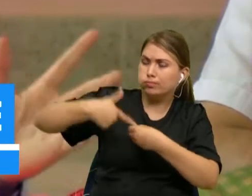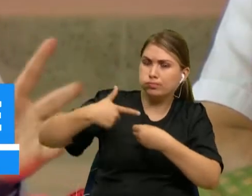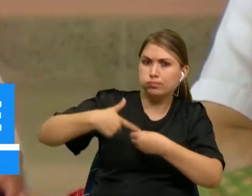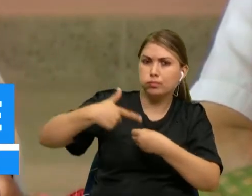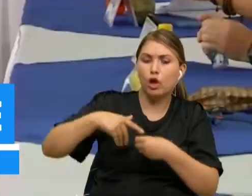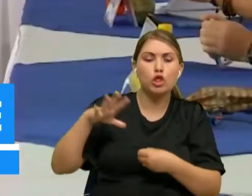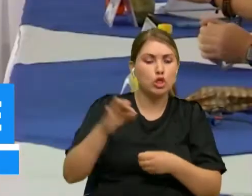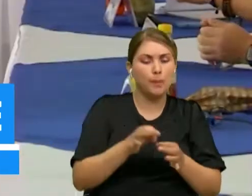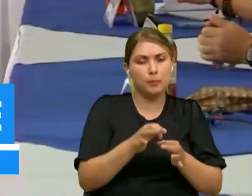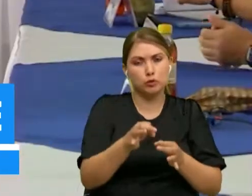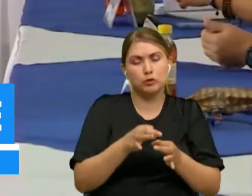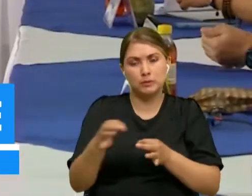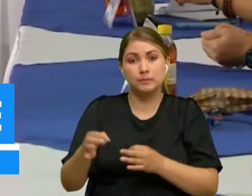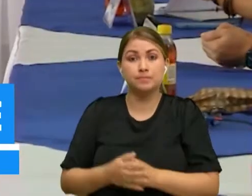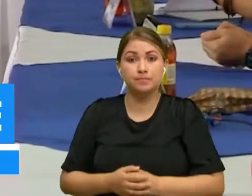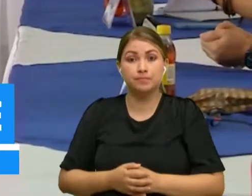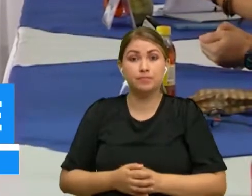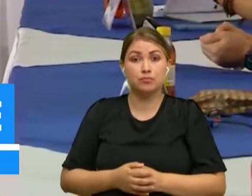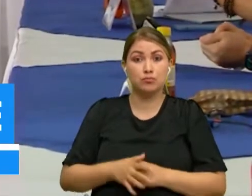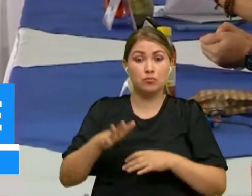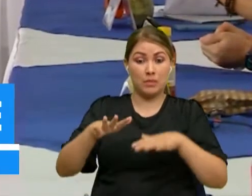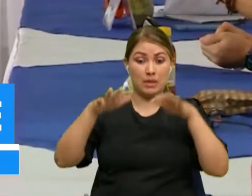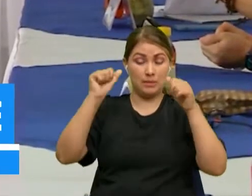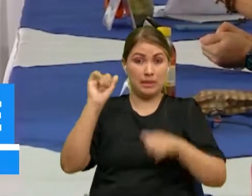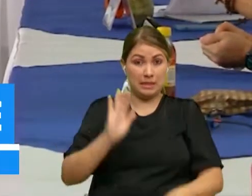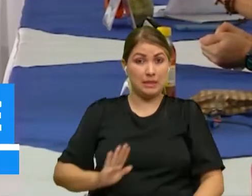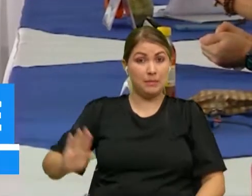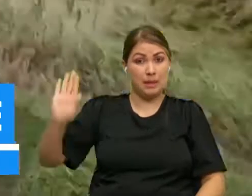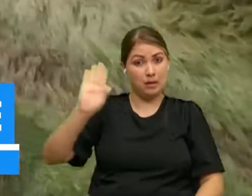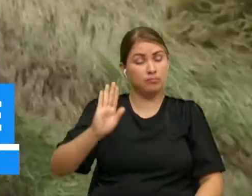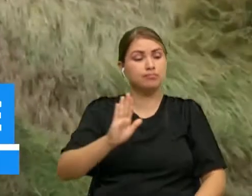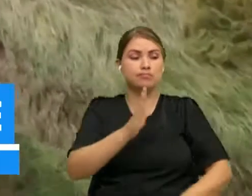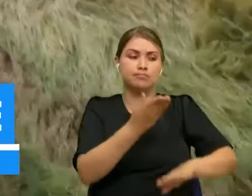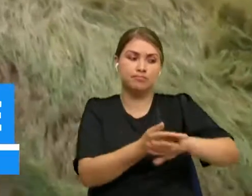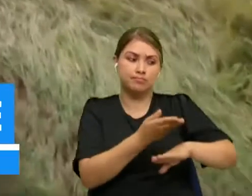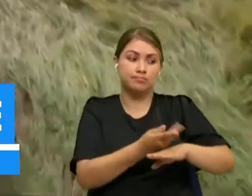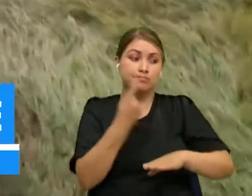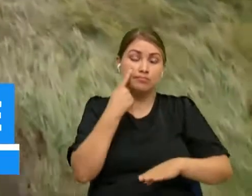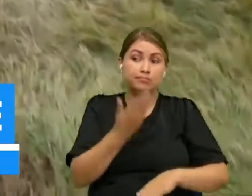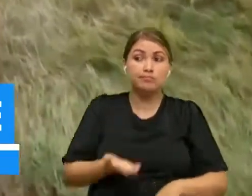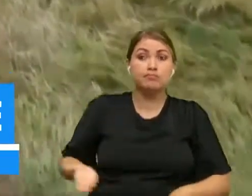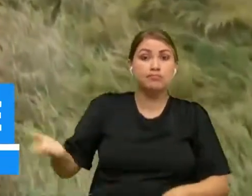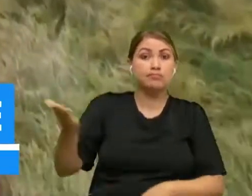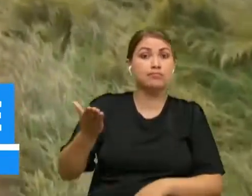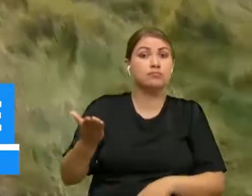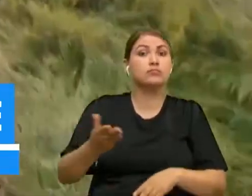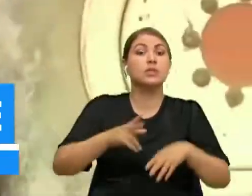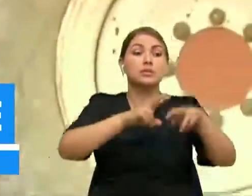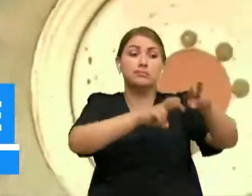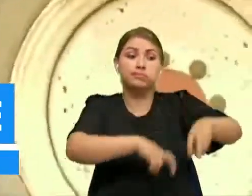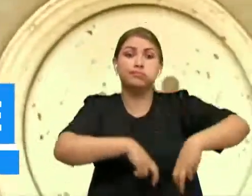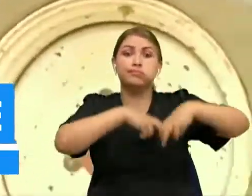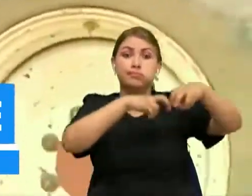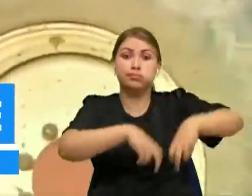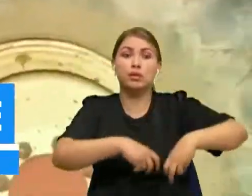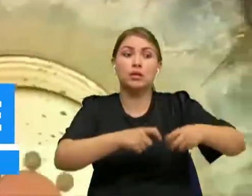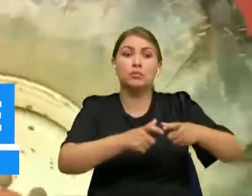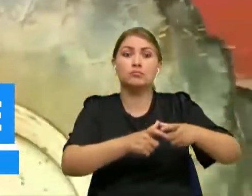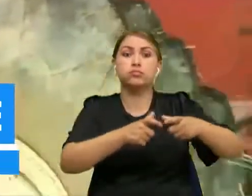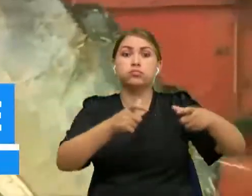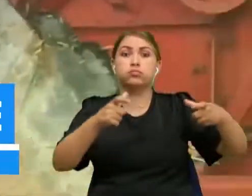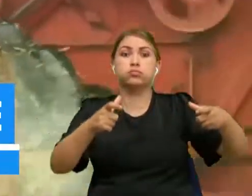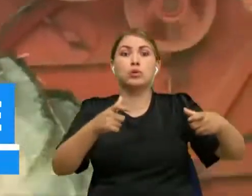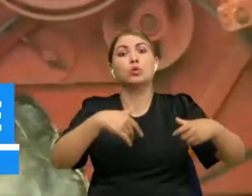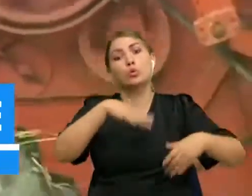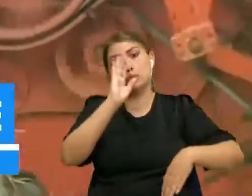todos los municipios. Desde la Asamblea Departamental piden tener en cuenta la actual condición de producción agrícola, que aumentó también el